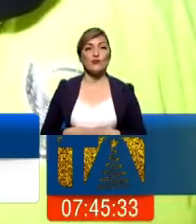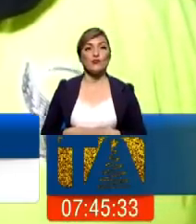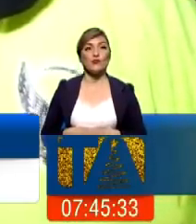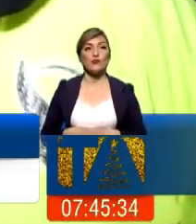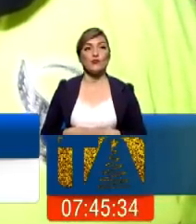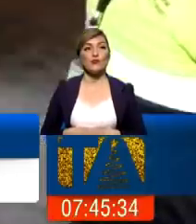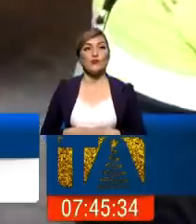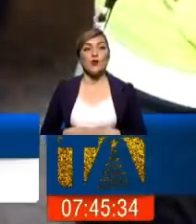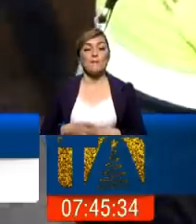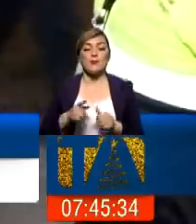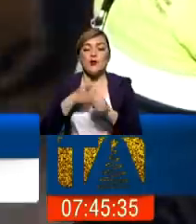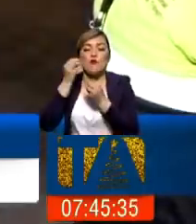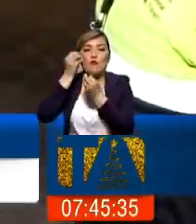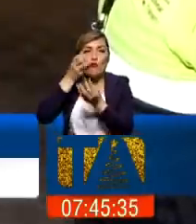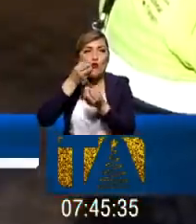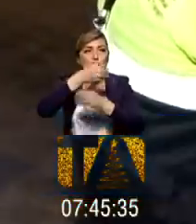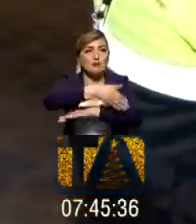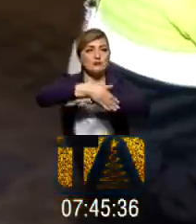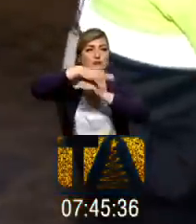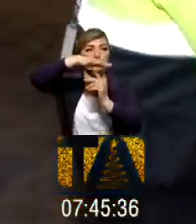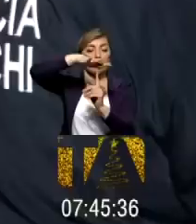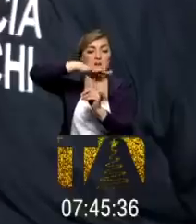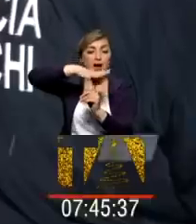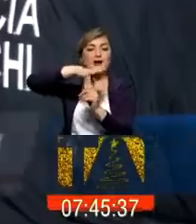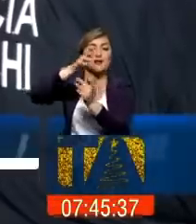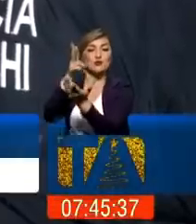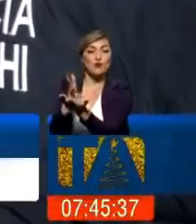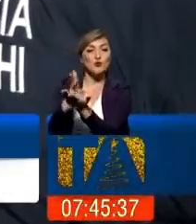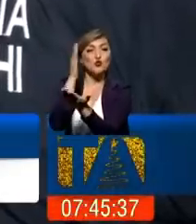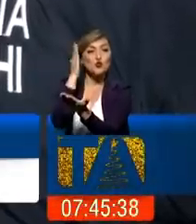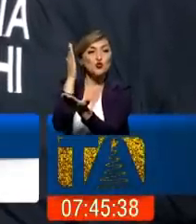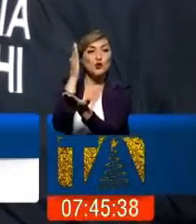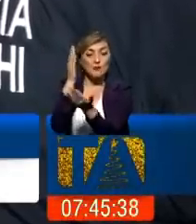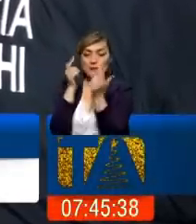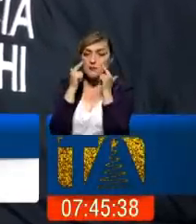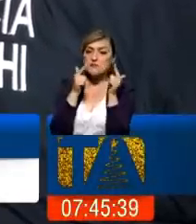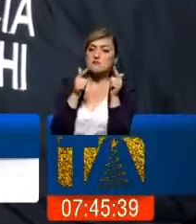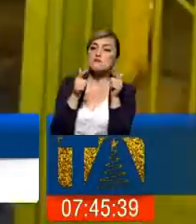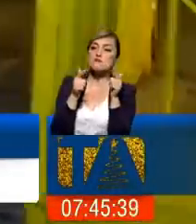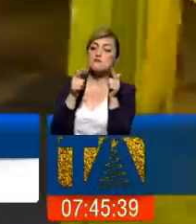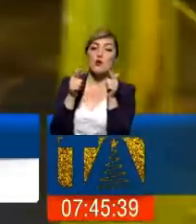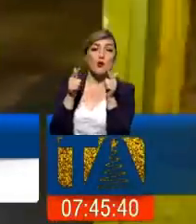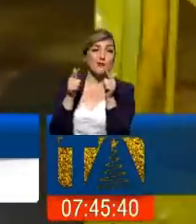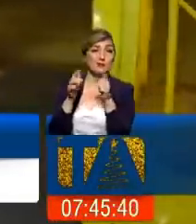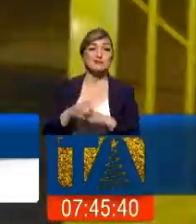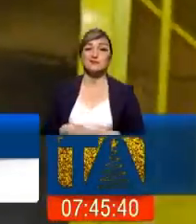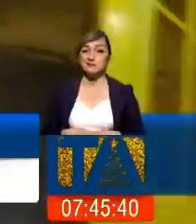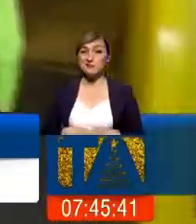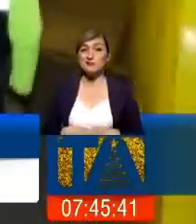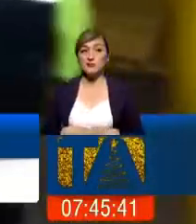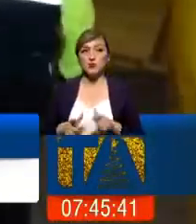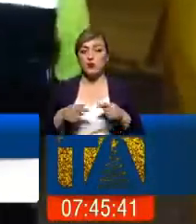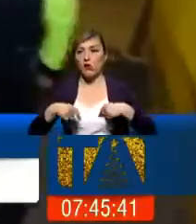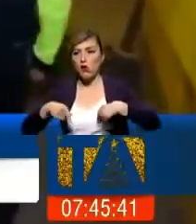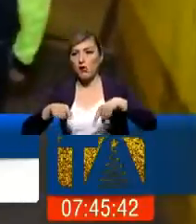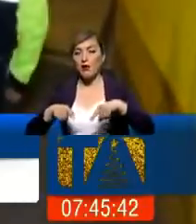manera informativa. Las calles, parques y terminal terrestre de Tulcán son vigilados por las autoridades a fin de evitar la circulación